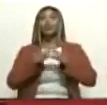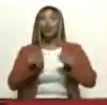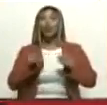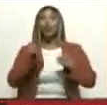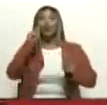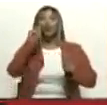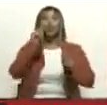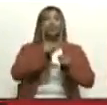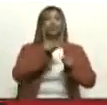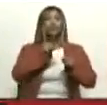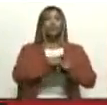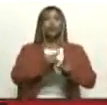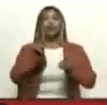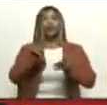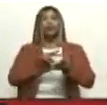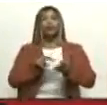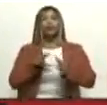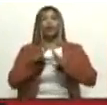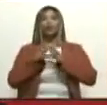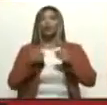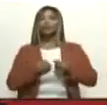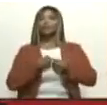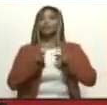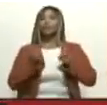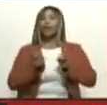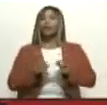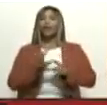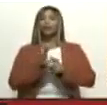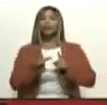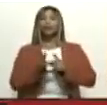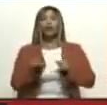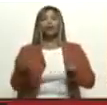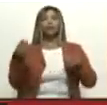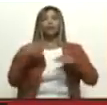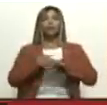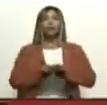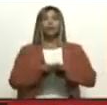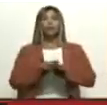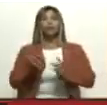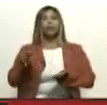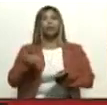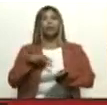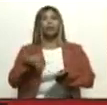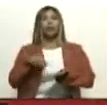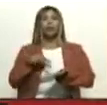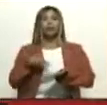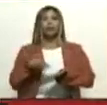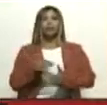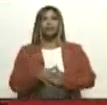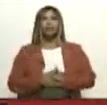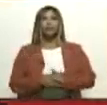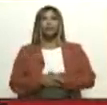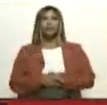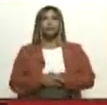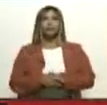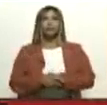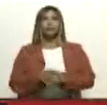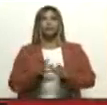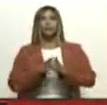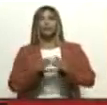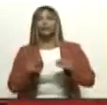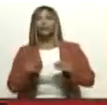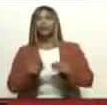lectura. Todas las expresiones culturales. Todas las expresiones culturales están ahí, es decir, la danza. Todo eso tiene que ver, primero, con